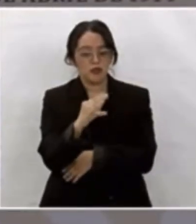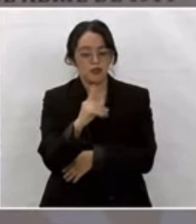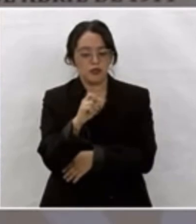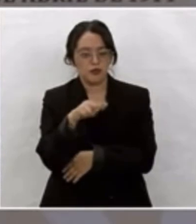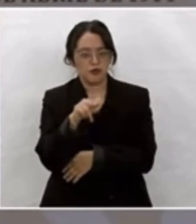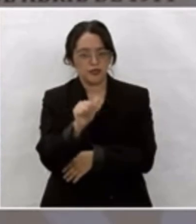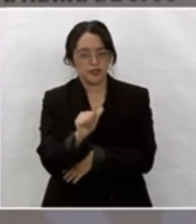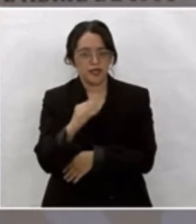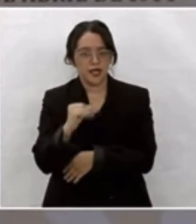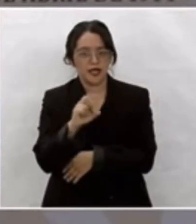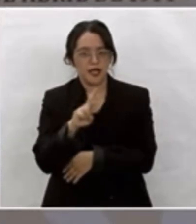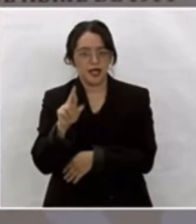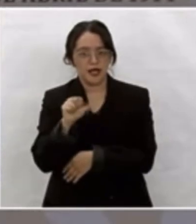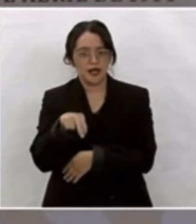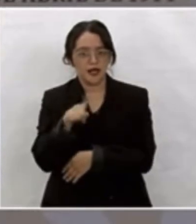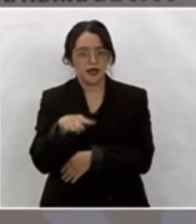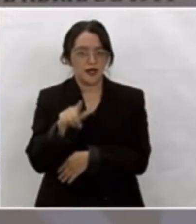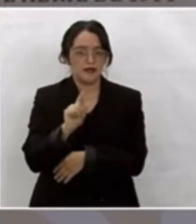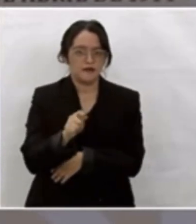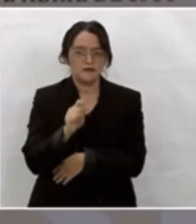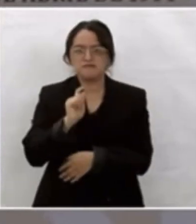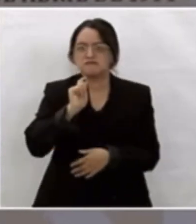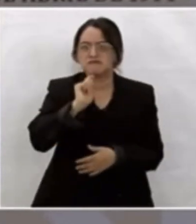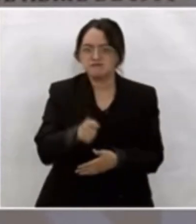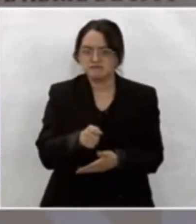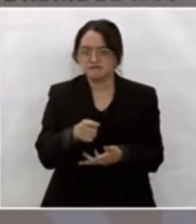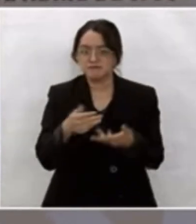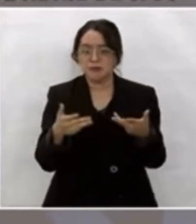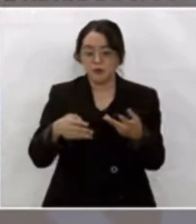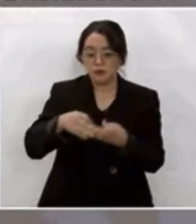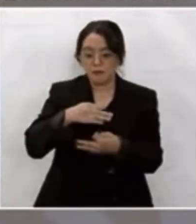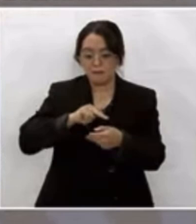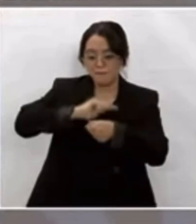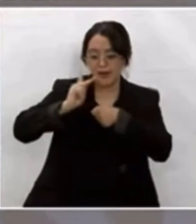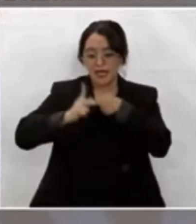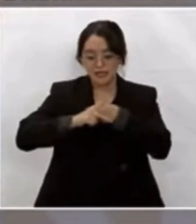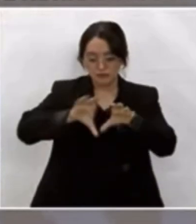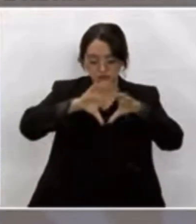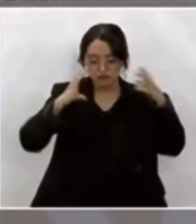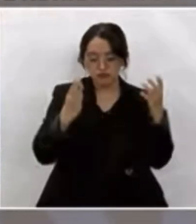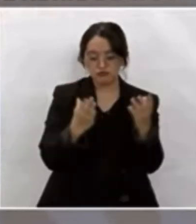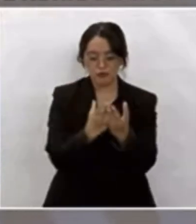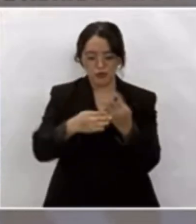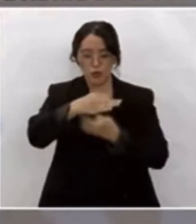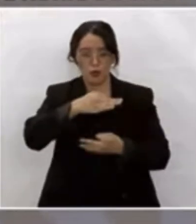Carranza, que consiste en que todos los países del